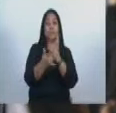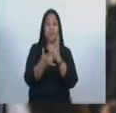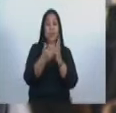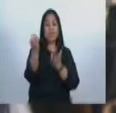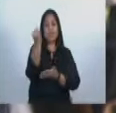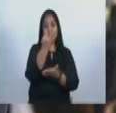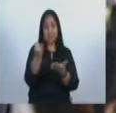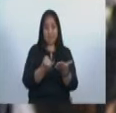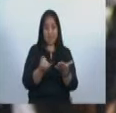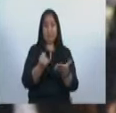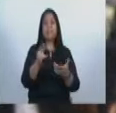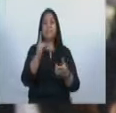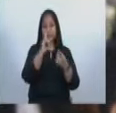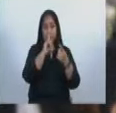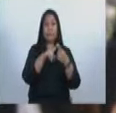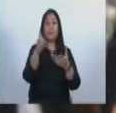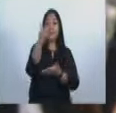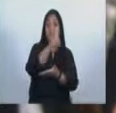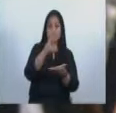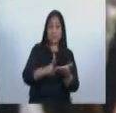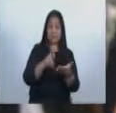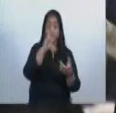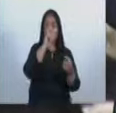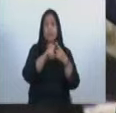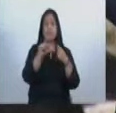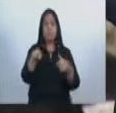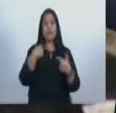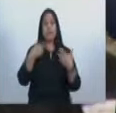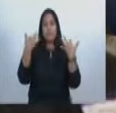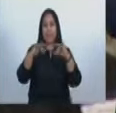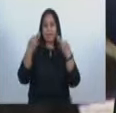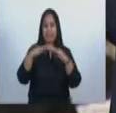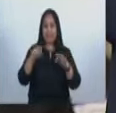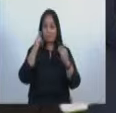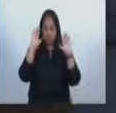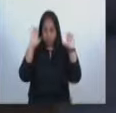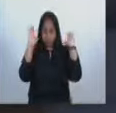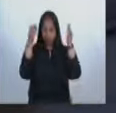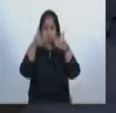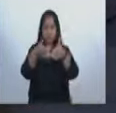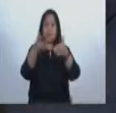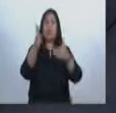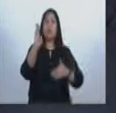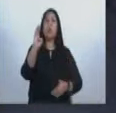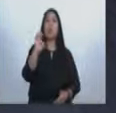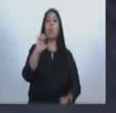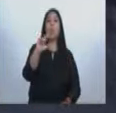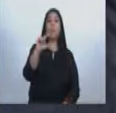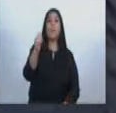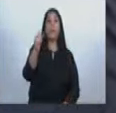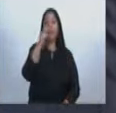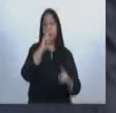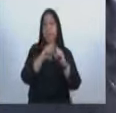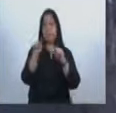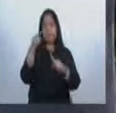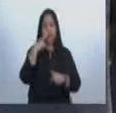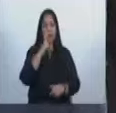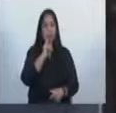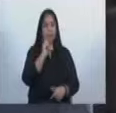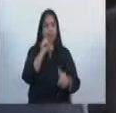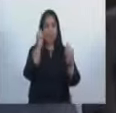institutos tecnológicos donde vamos a tratar de concentrar a con becas a los mejores